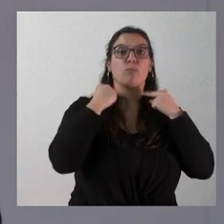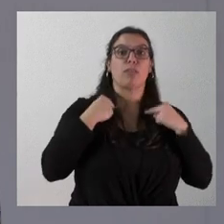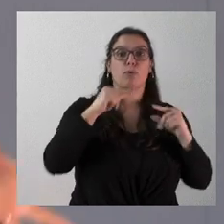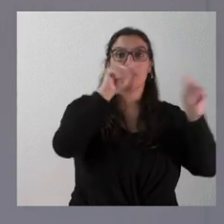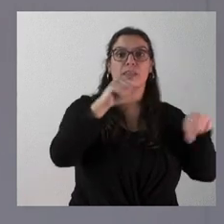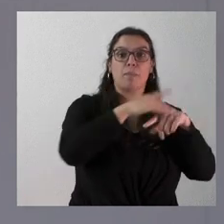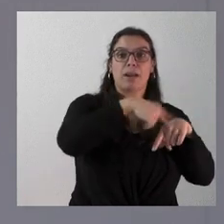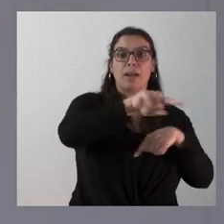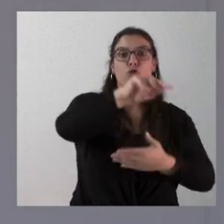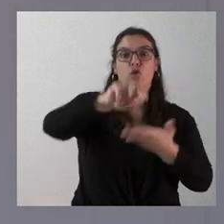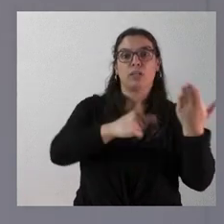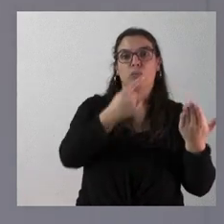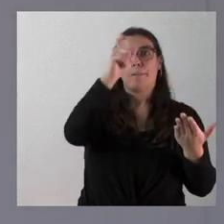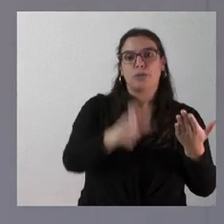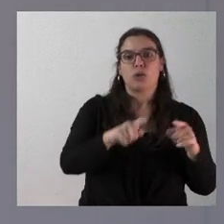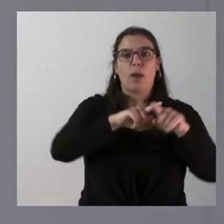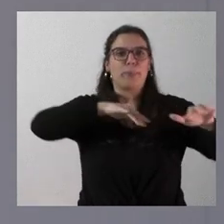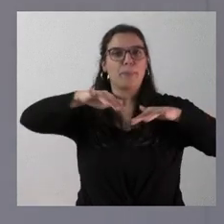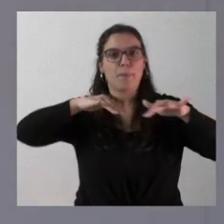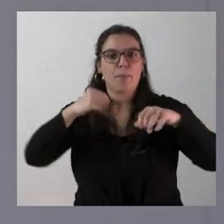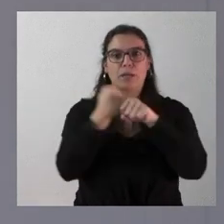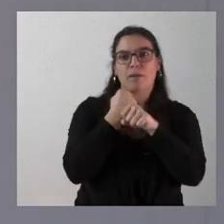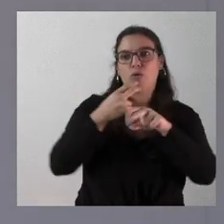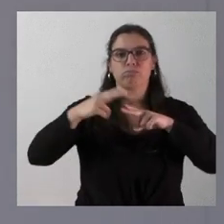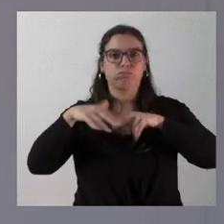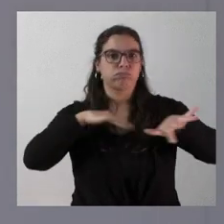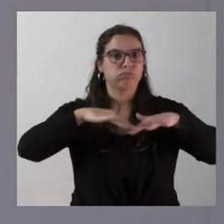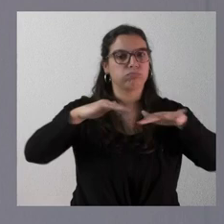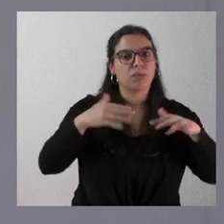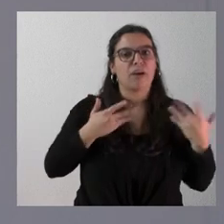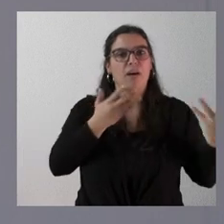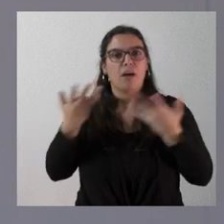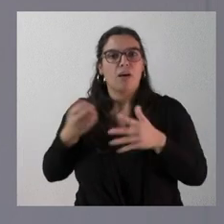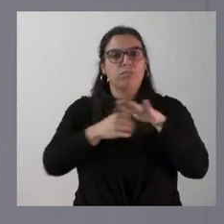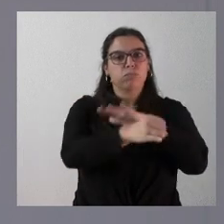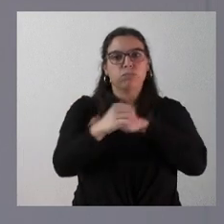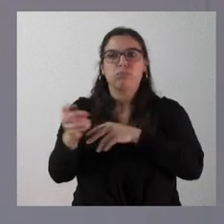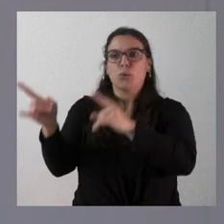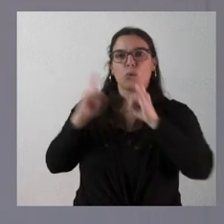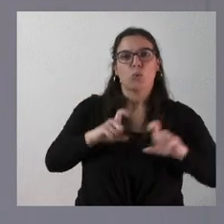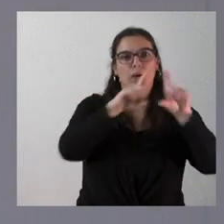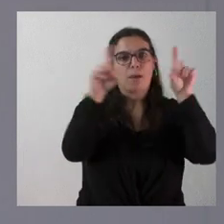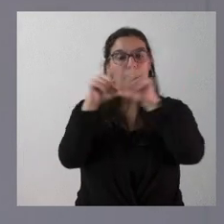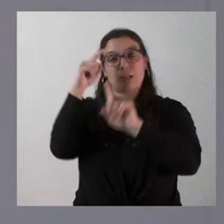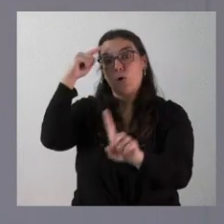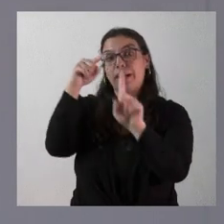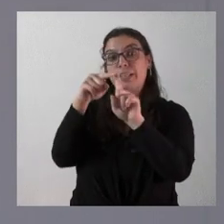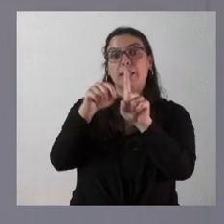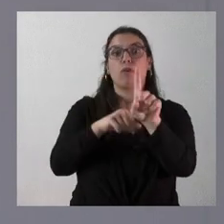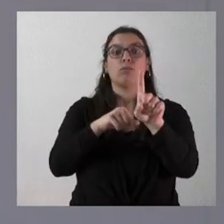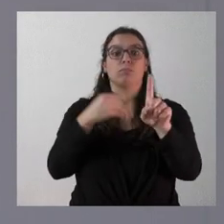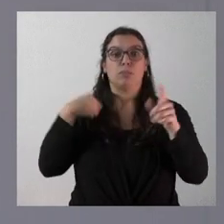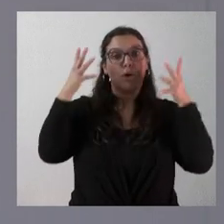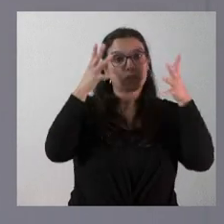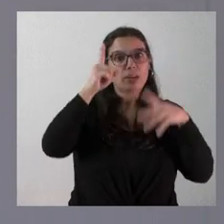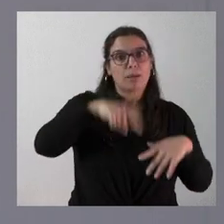se contrate a estas personas que van a dinamizar la actividad económica que van a favorecer la instalación de empresas que tiene como objetivo el asesoramiento en el mundo rural